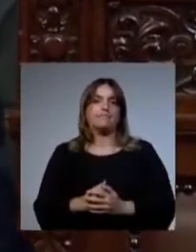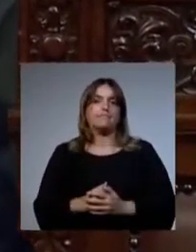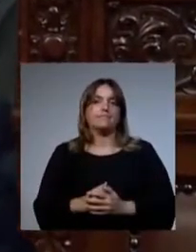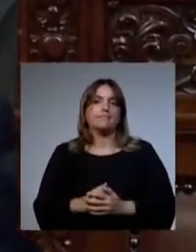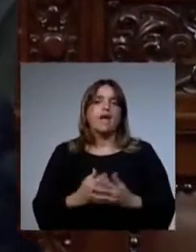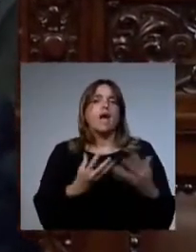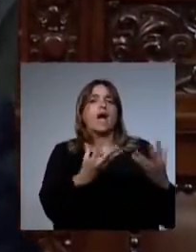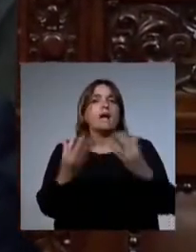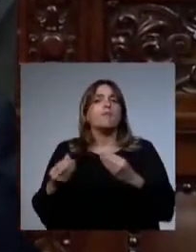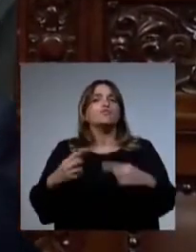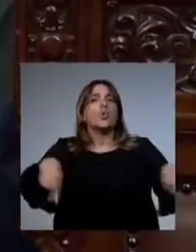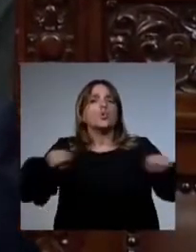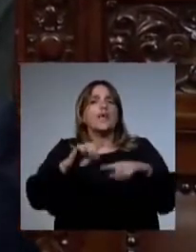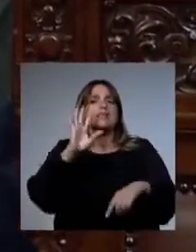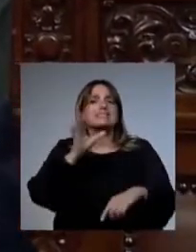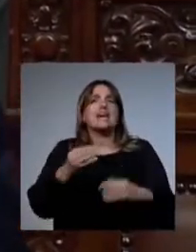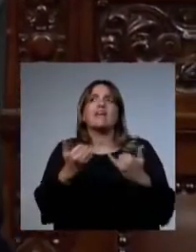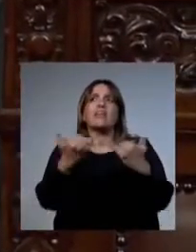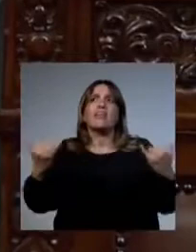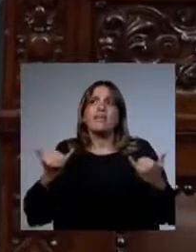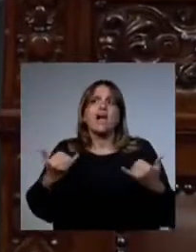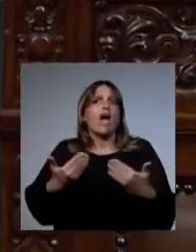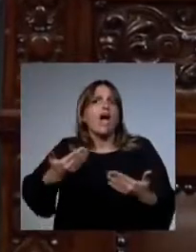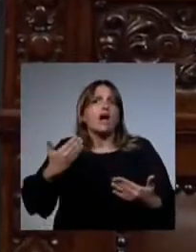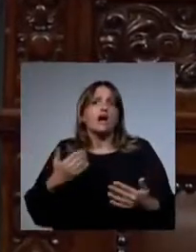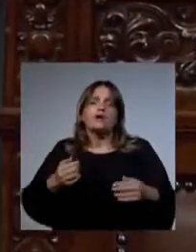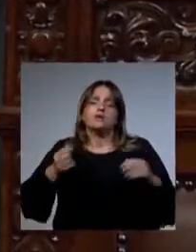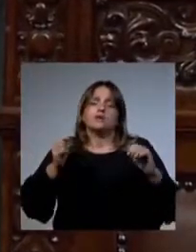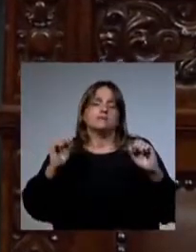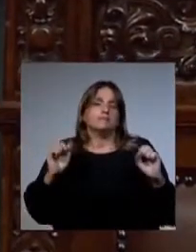A muchos de ustedes les consta, fueron días de mucho nerviosismo